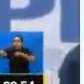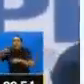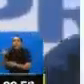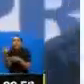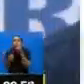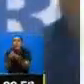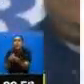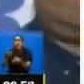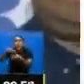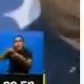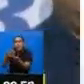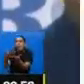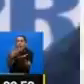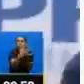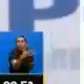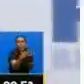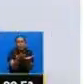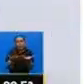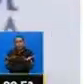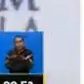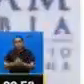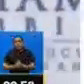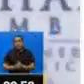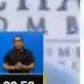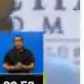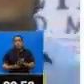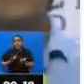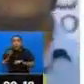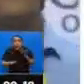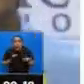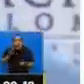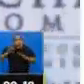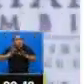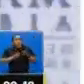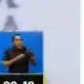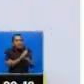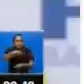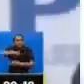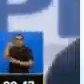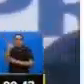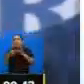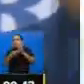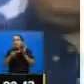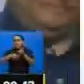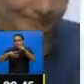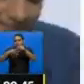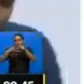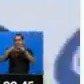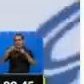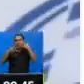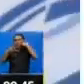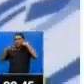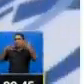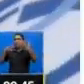los territorios del Caribe o de Colombia. La lucha contra la corrupción en Colombia implica tres hechos